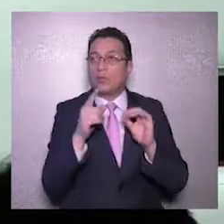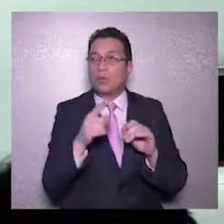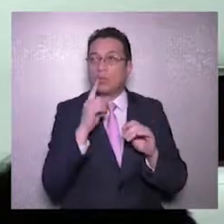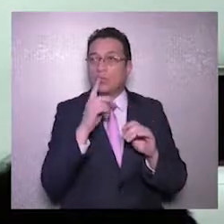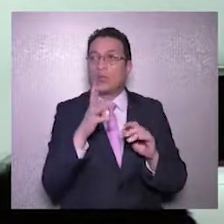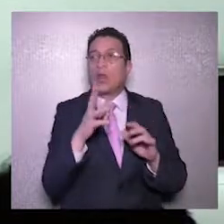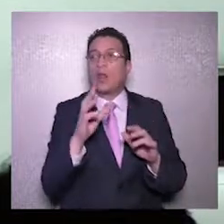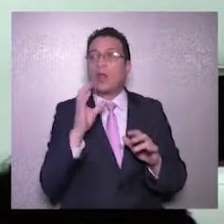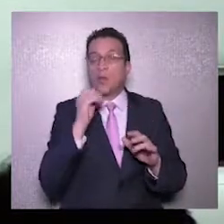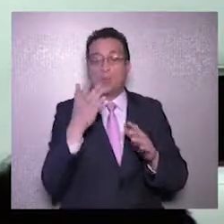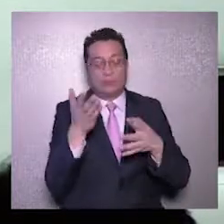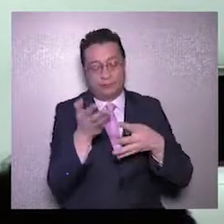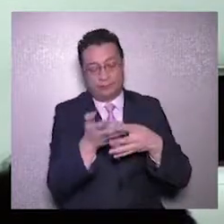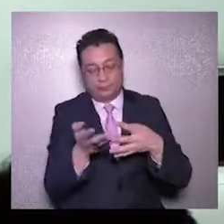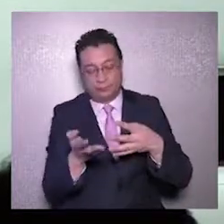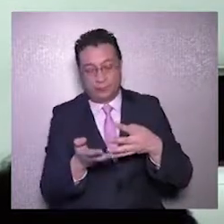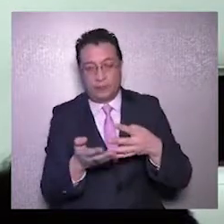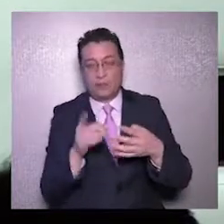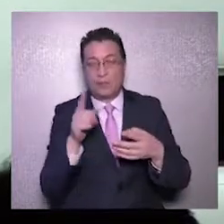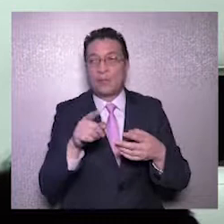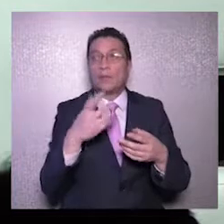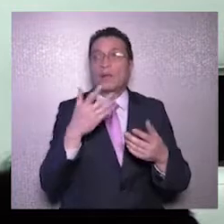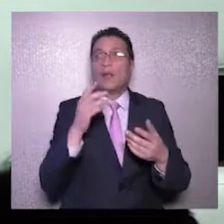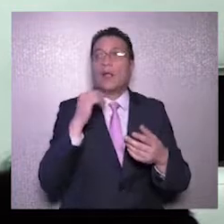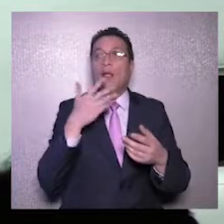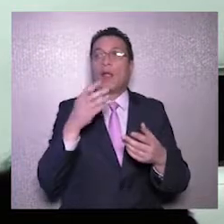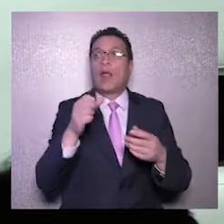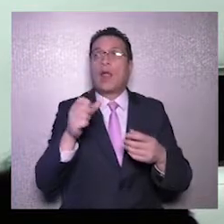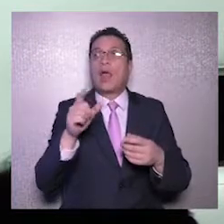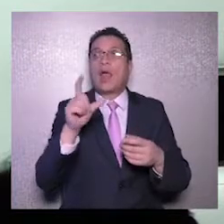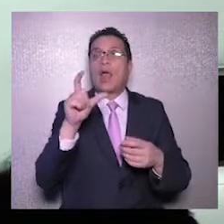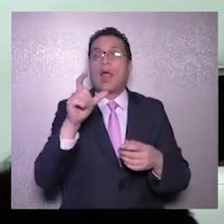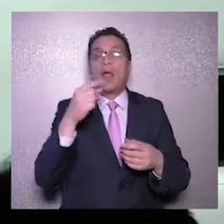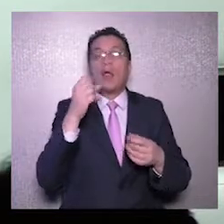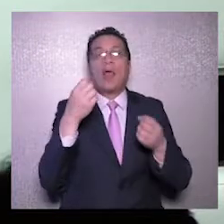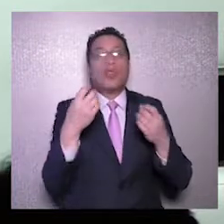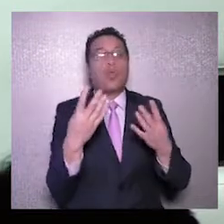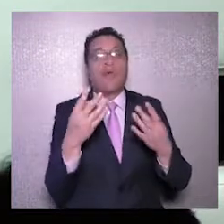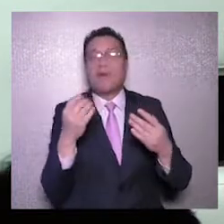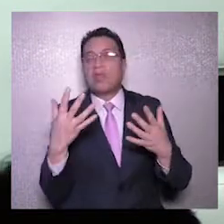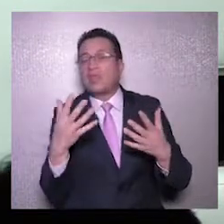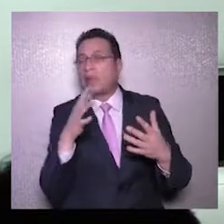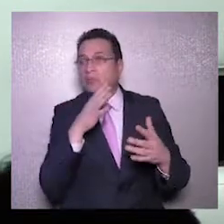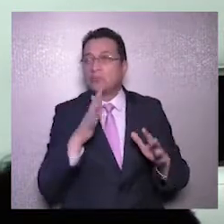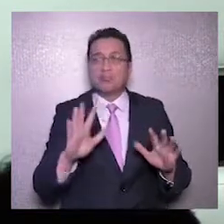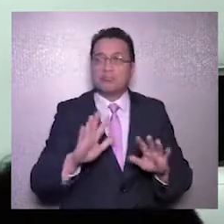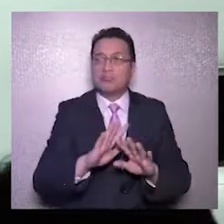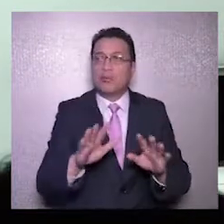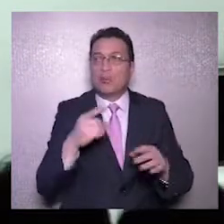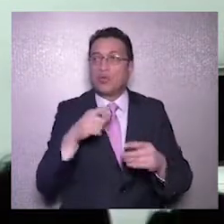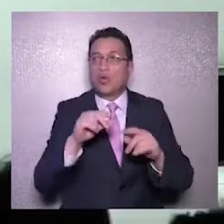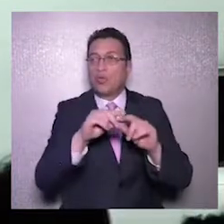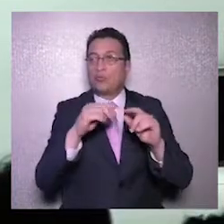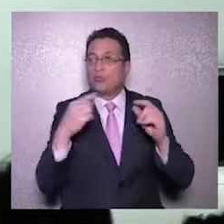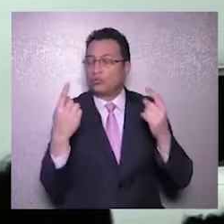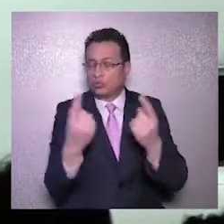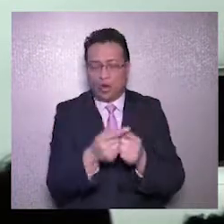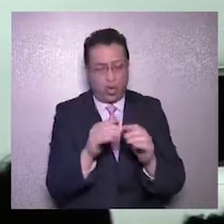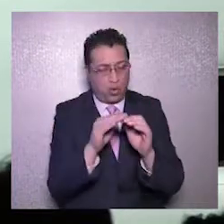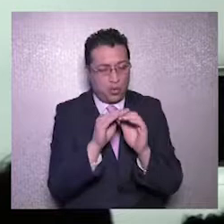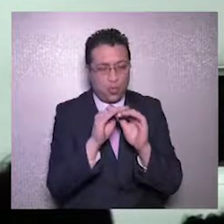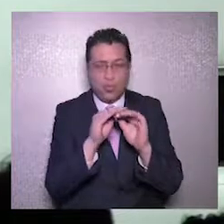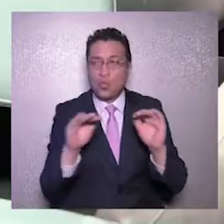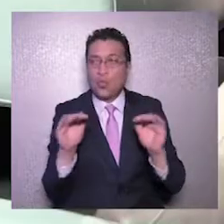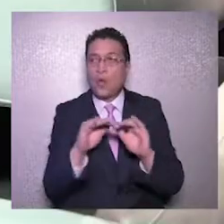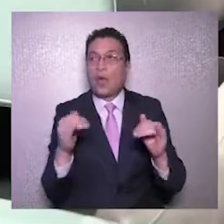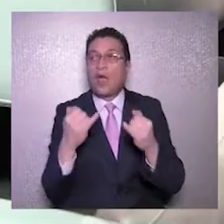clasificador de enfermedades del CIE-10 o el 9 o el que fuere, vamos a escribir de la A a la Z en minúscula y todos vamos a escribir iguales, y